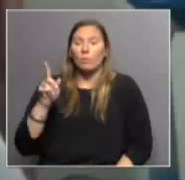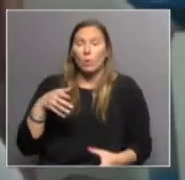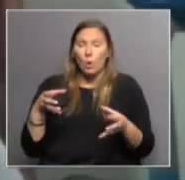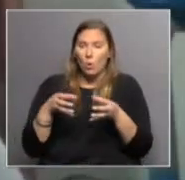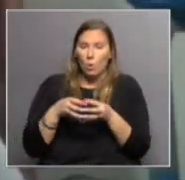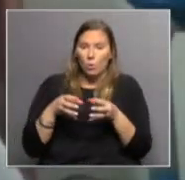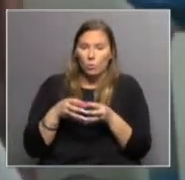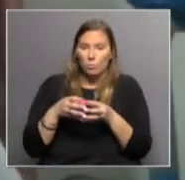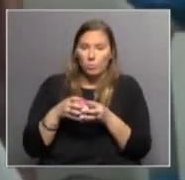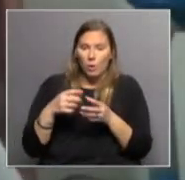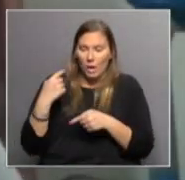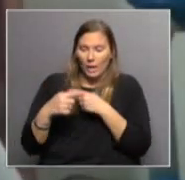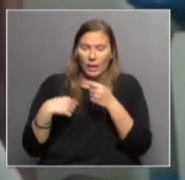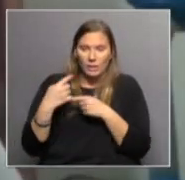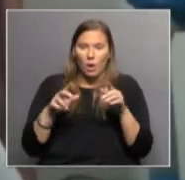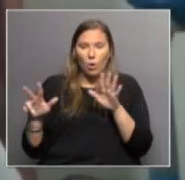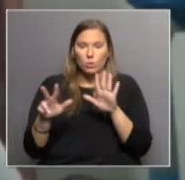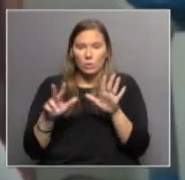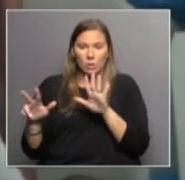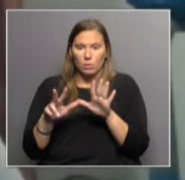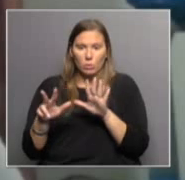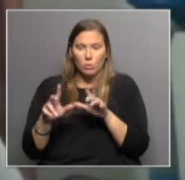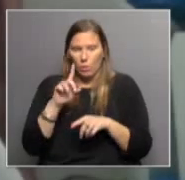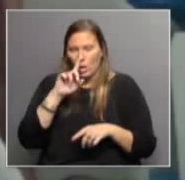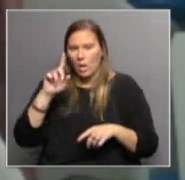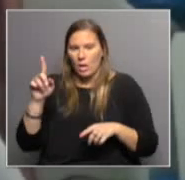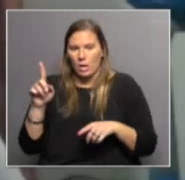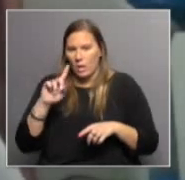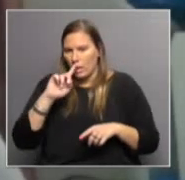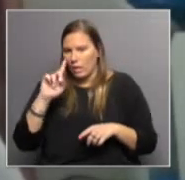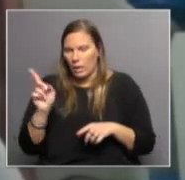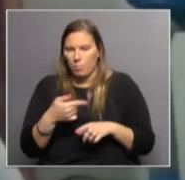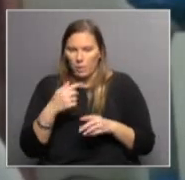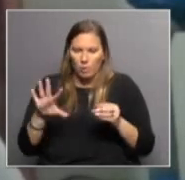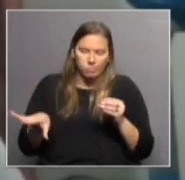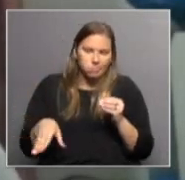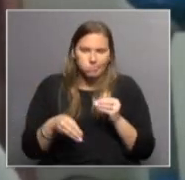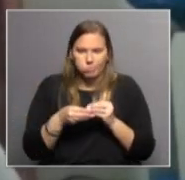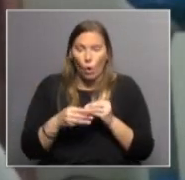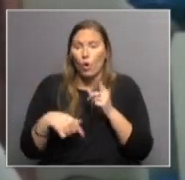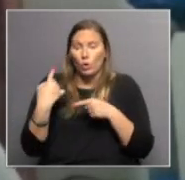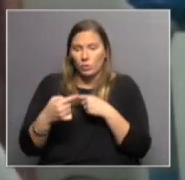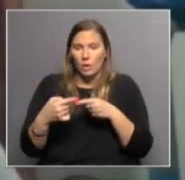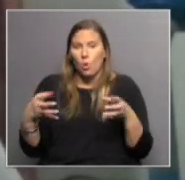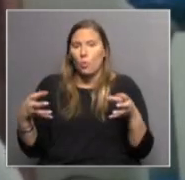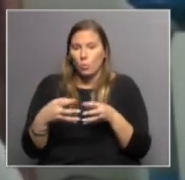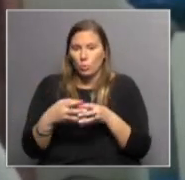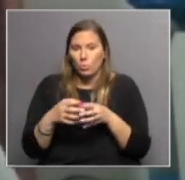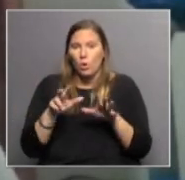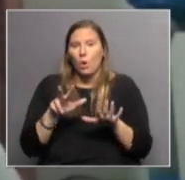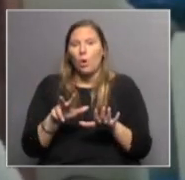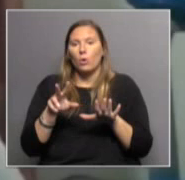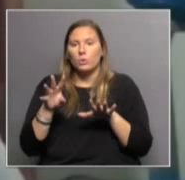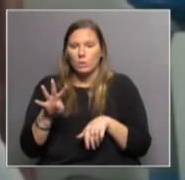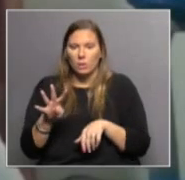grupo, de una generación que es la 88, aunque rápidamente se sumó otra generación que fue la